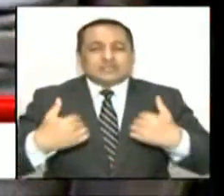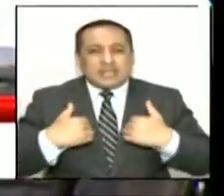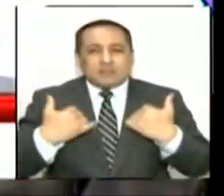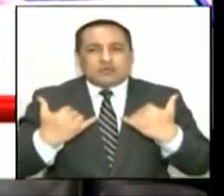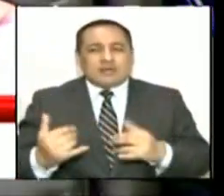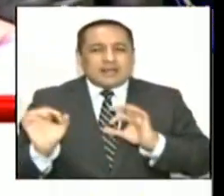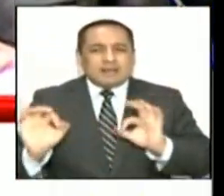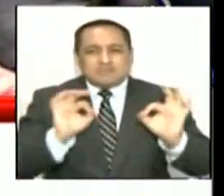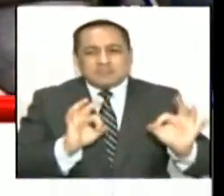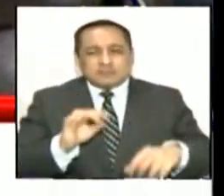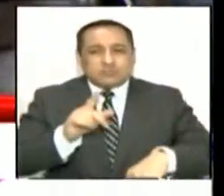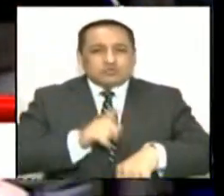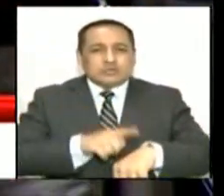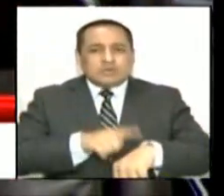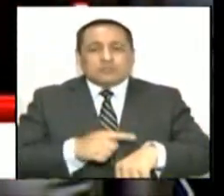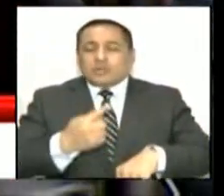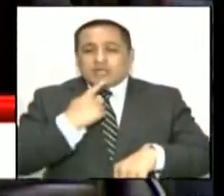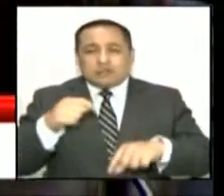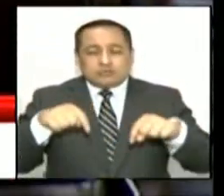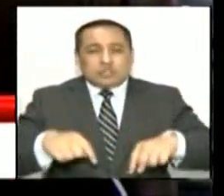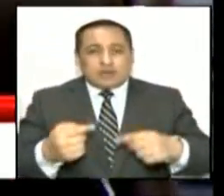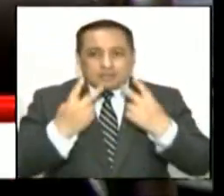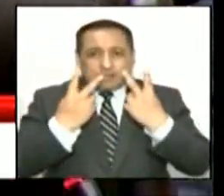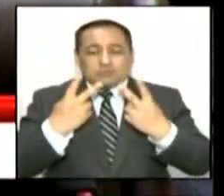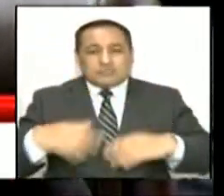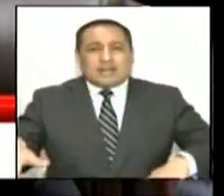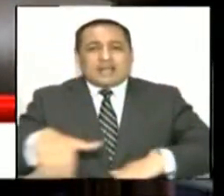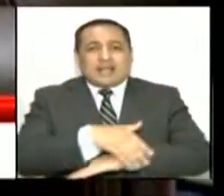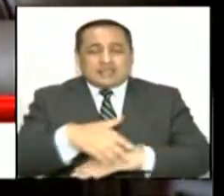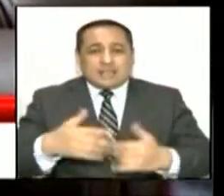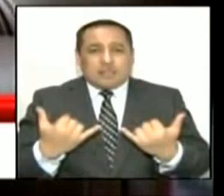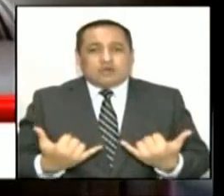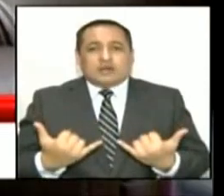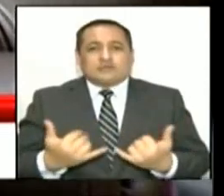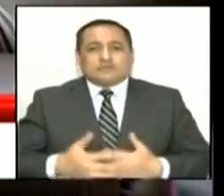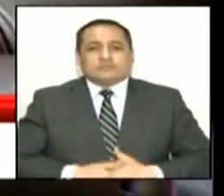mismas oportunidades es lo que estamos viendo en la calle ahora.